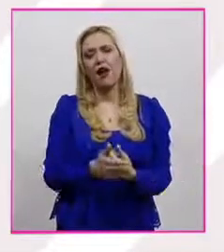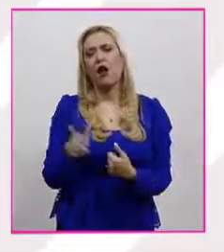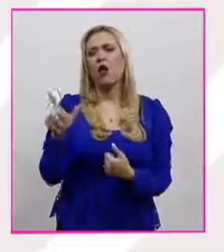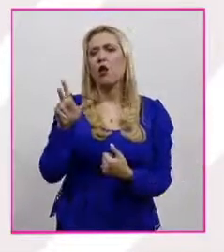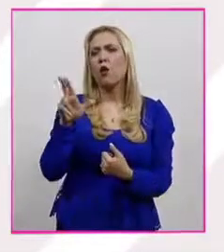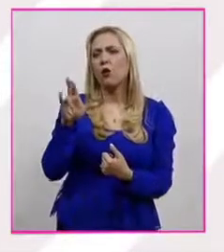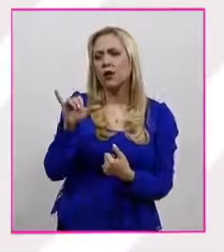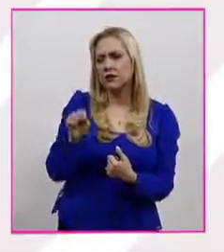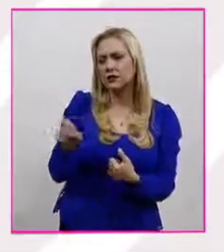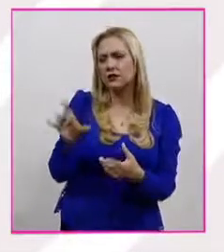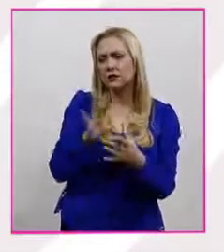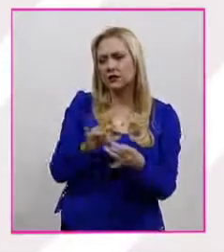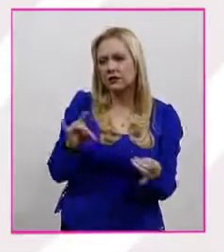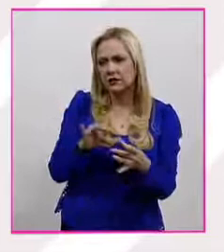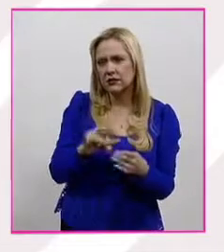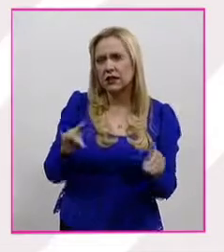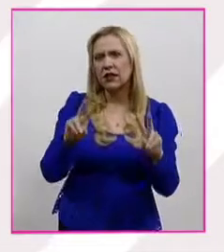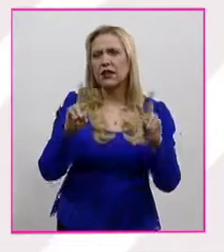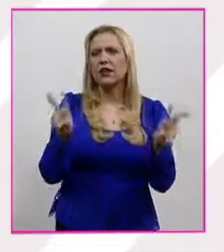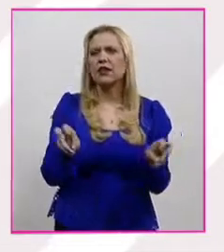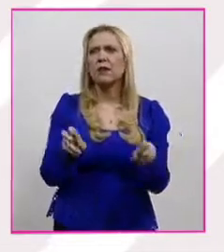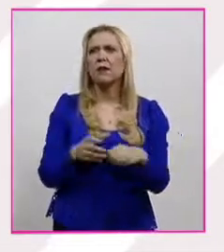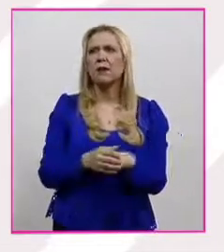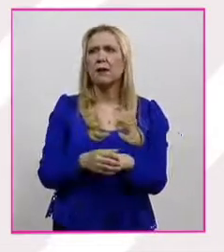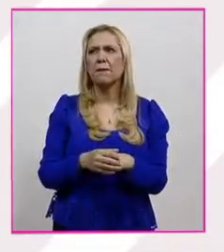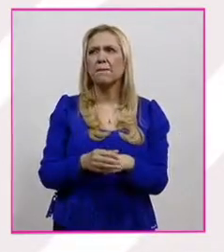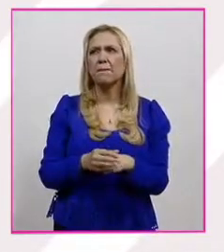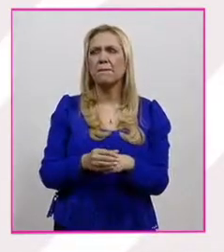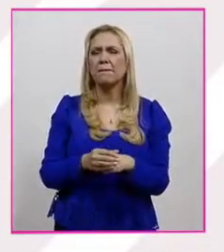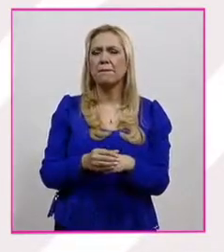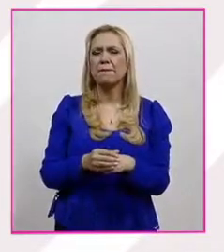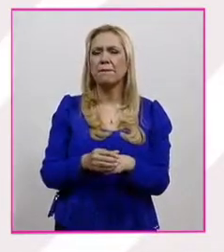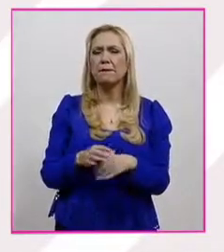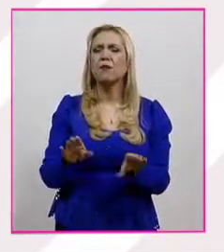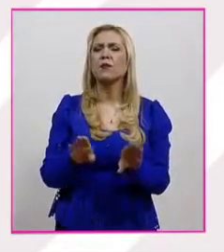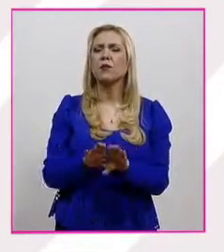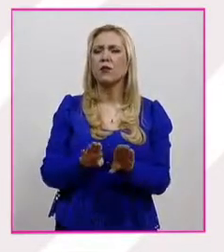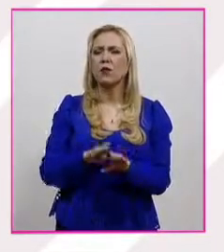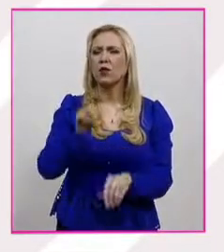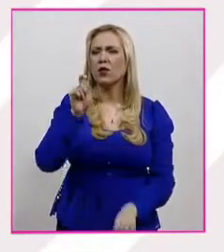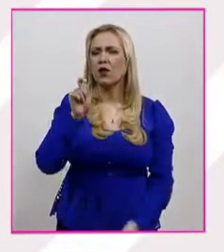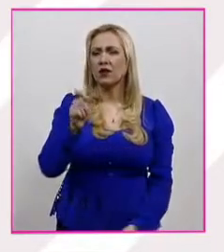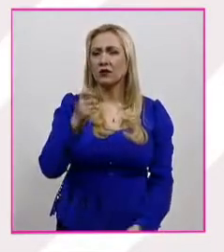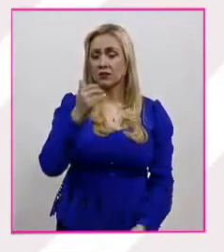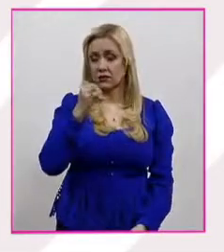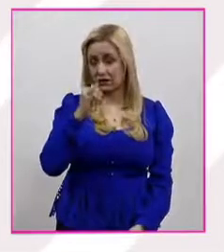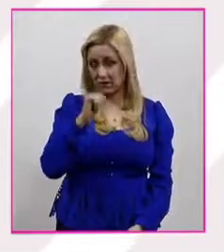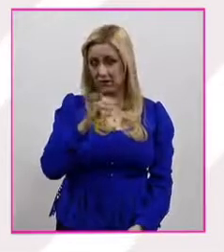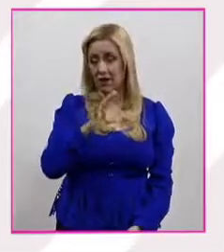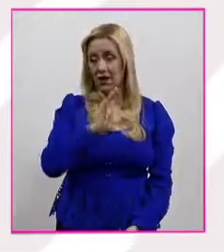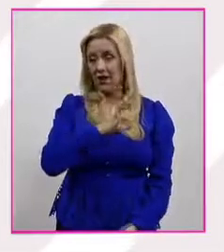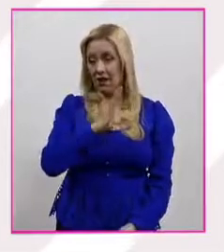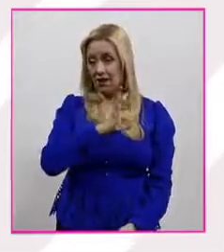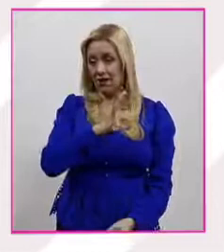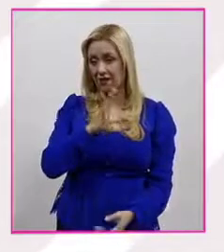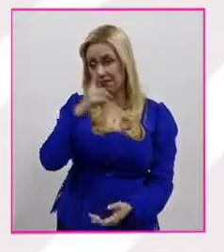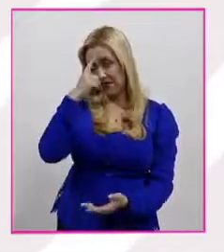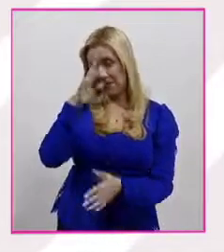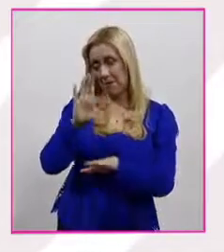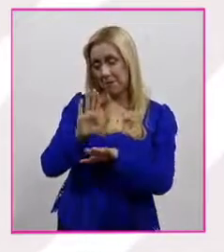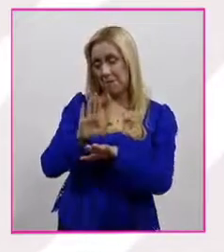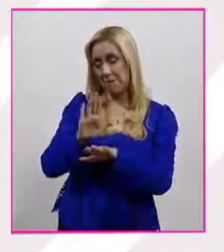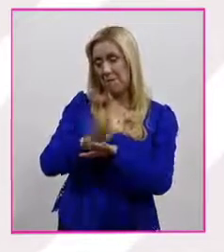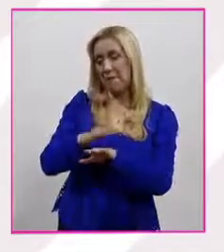me encantaría que nos platicaras un poquito del tema de la meritocracia. ¿Existe? ¿O son los